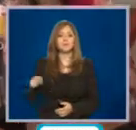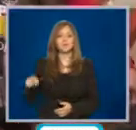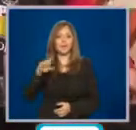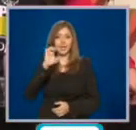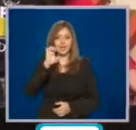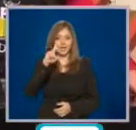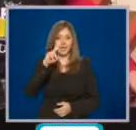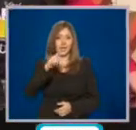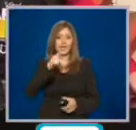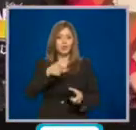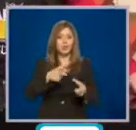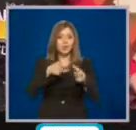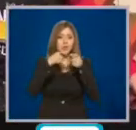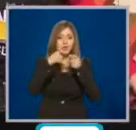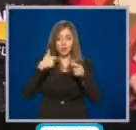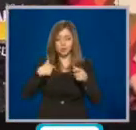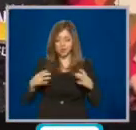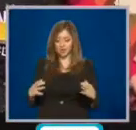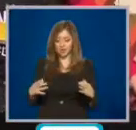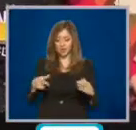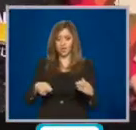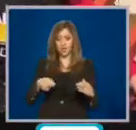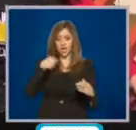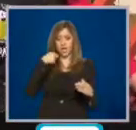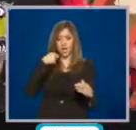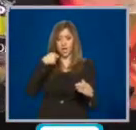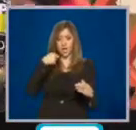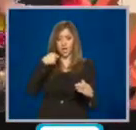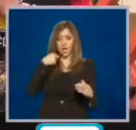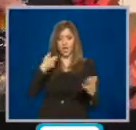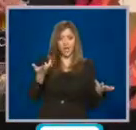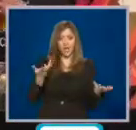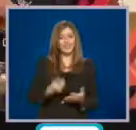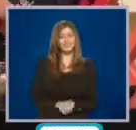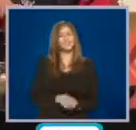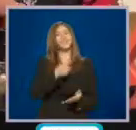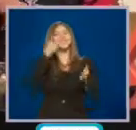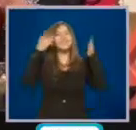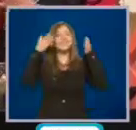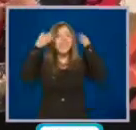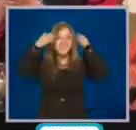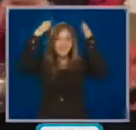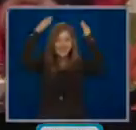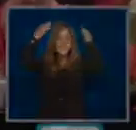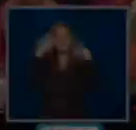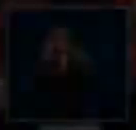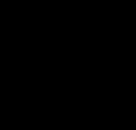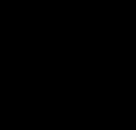y yo acá. Con tu tazoncito Con nada mi más. tazón. Chef, muchas gracias. Gracias a ustedes, chicos. Qué Muchas delicioso. gracias. Bueno, Enrique, buen provecho.